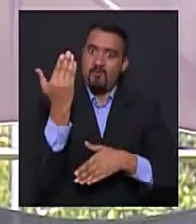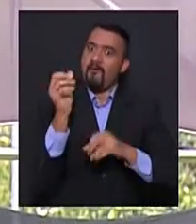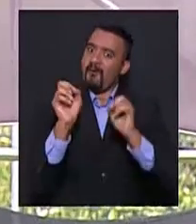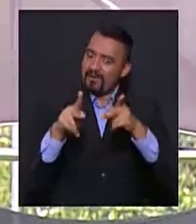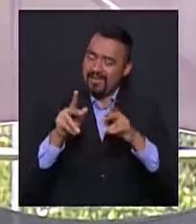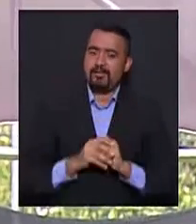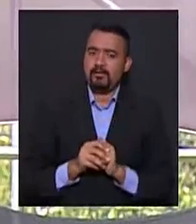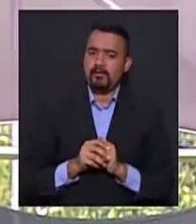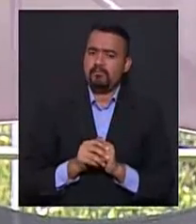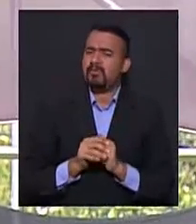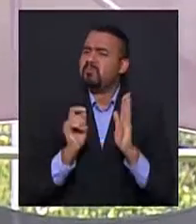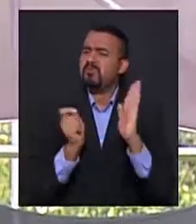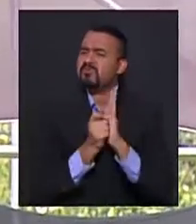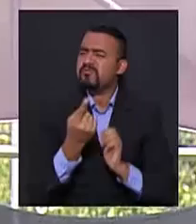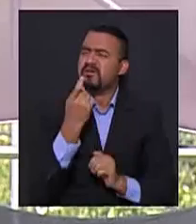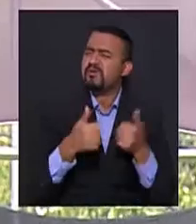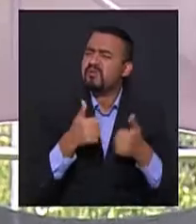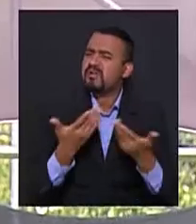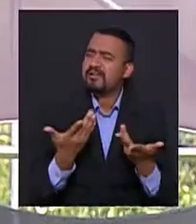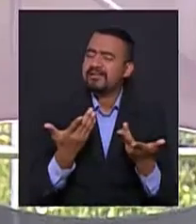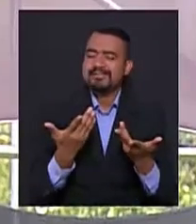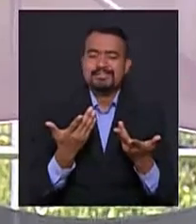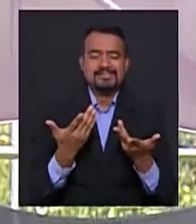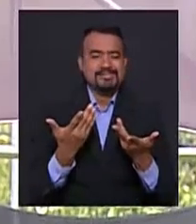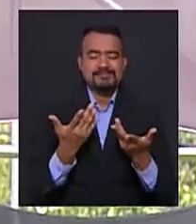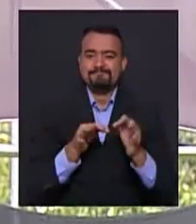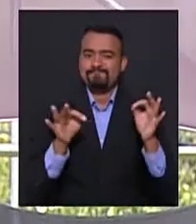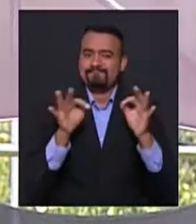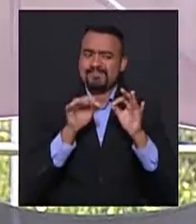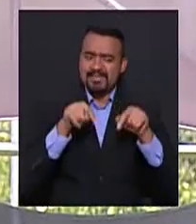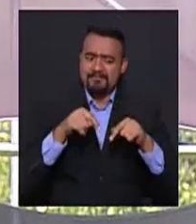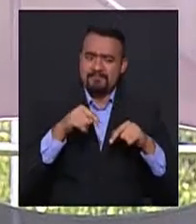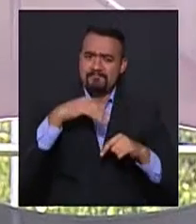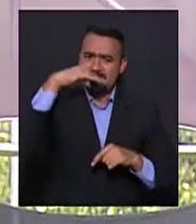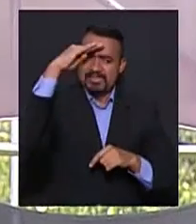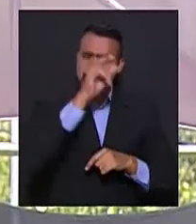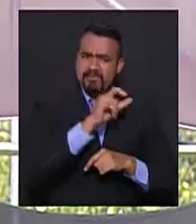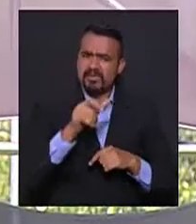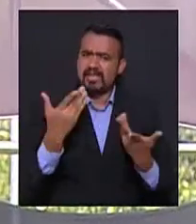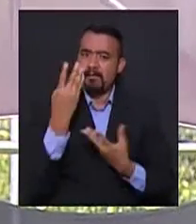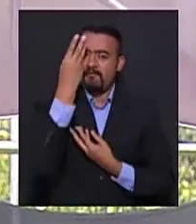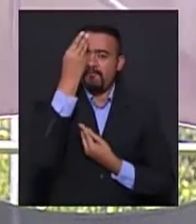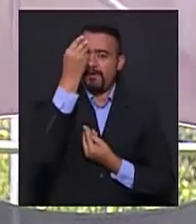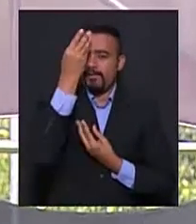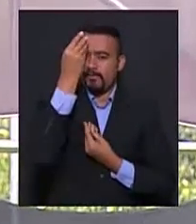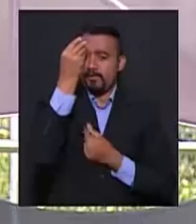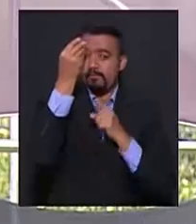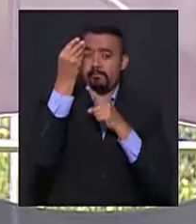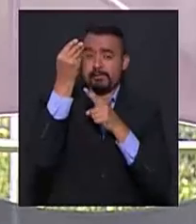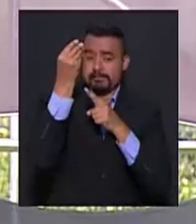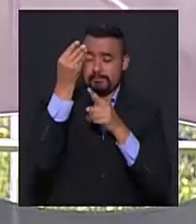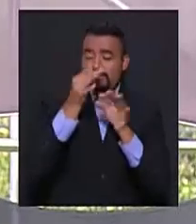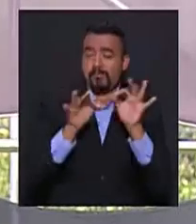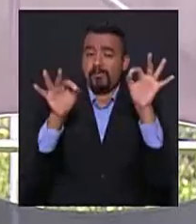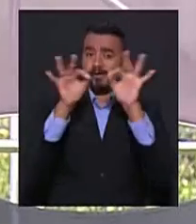¿Por qué ha sido entonces tan difícil ponernos la vara alta en términos morales? En materia de oportunidades